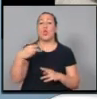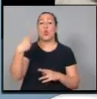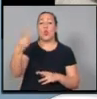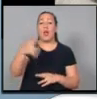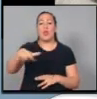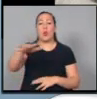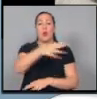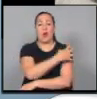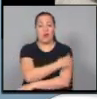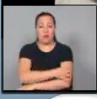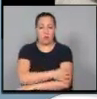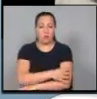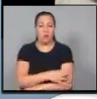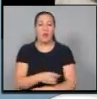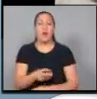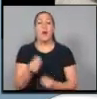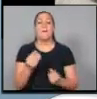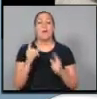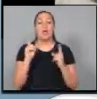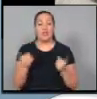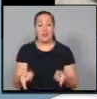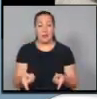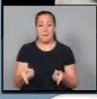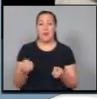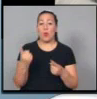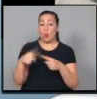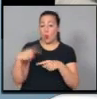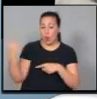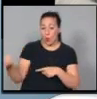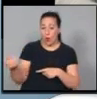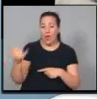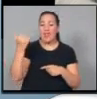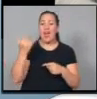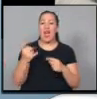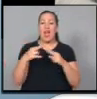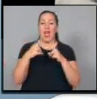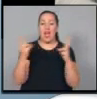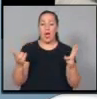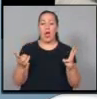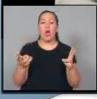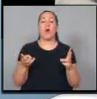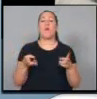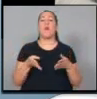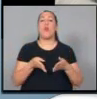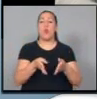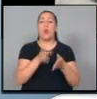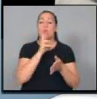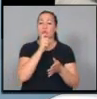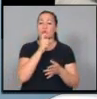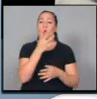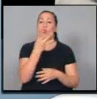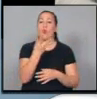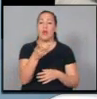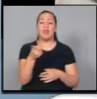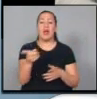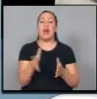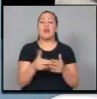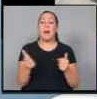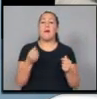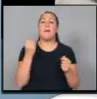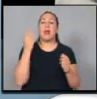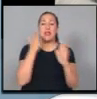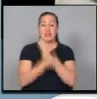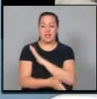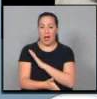barrio de emergencia y porque también a 100 metros hay un acceso, que es la ruta 4, que es un acceso muy rápido para que los